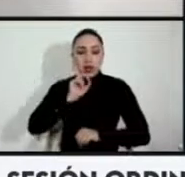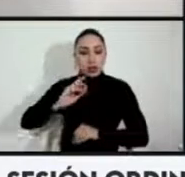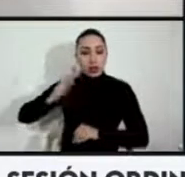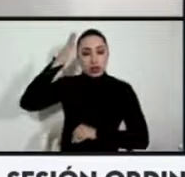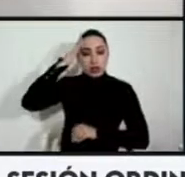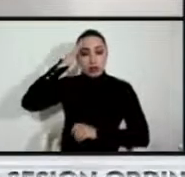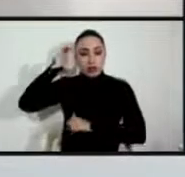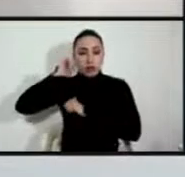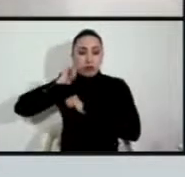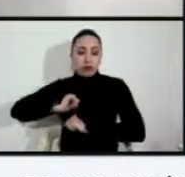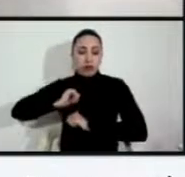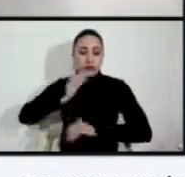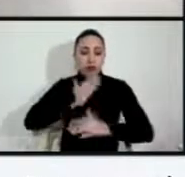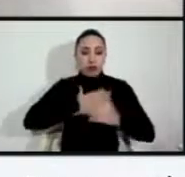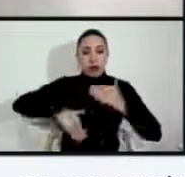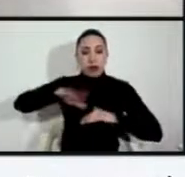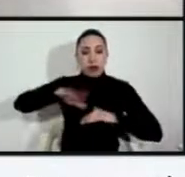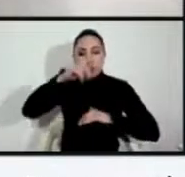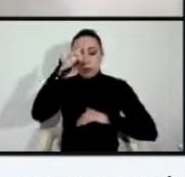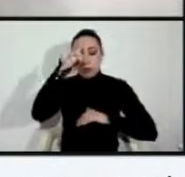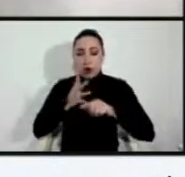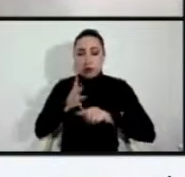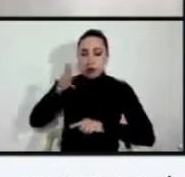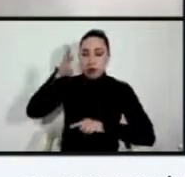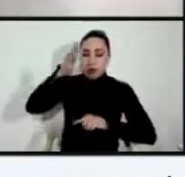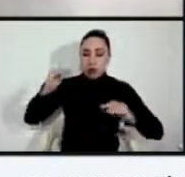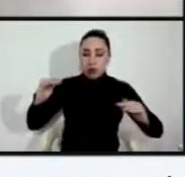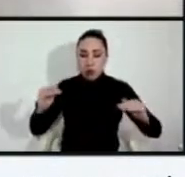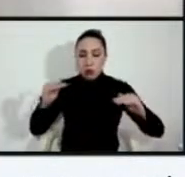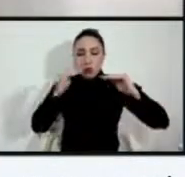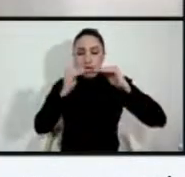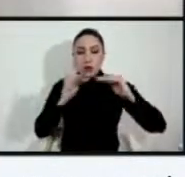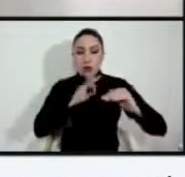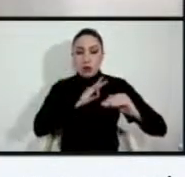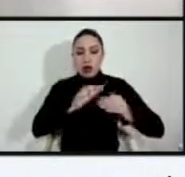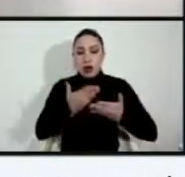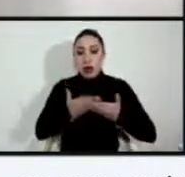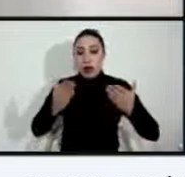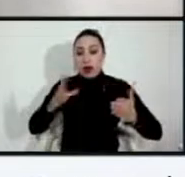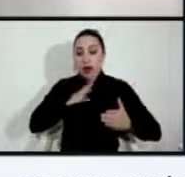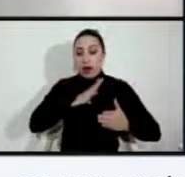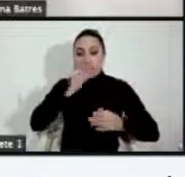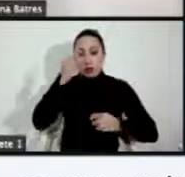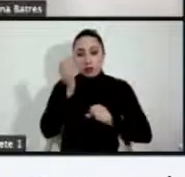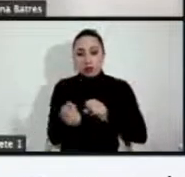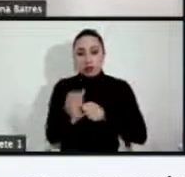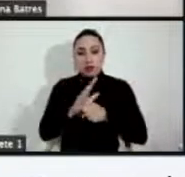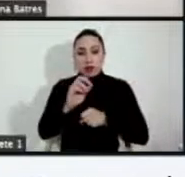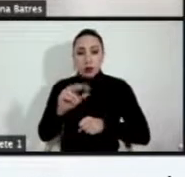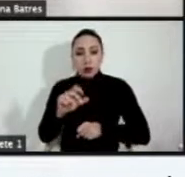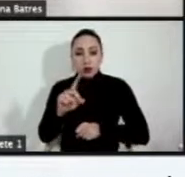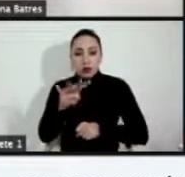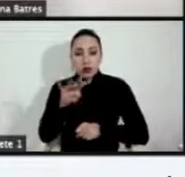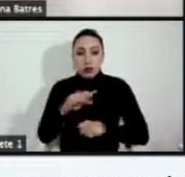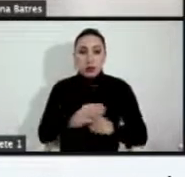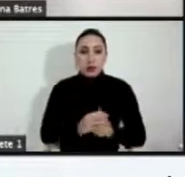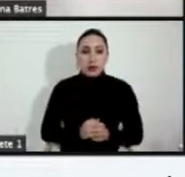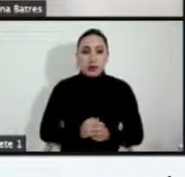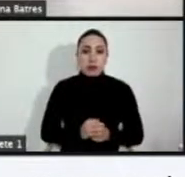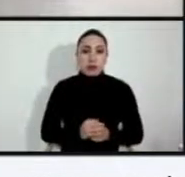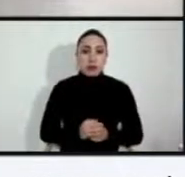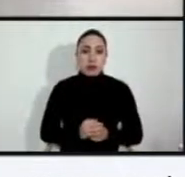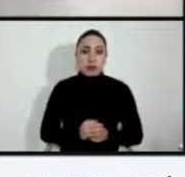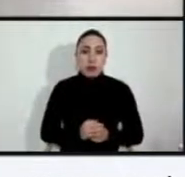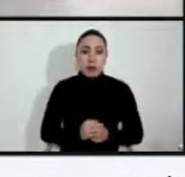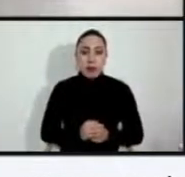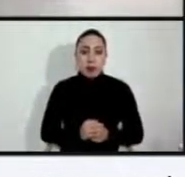futuro igualitario en el mundo de la COVID-19. En primer lugar, me permitiré